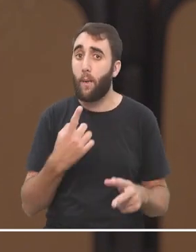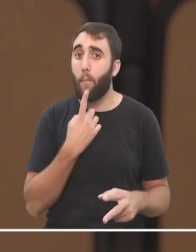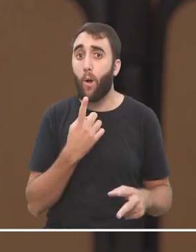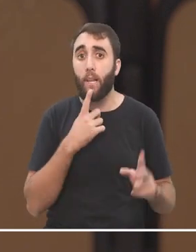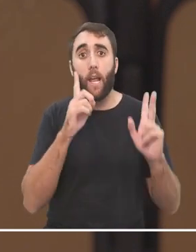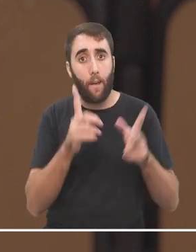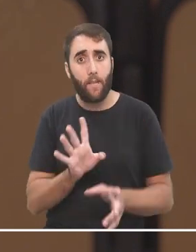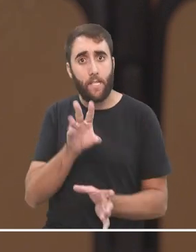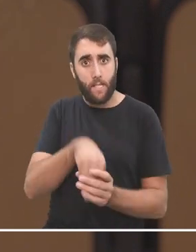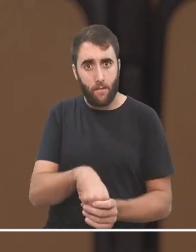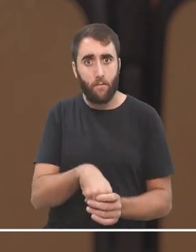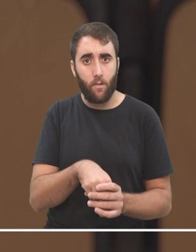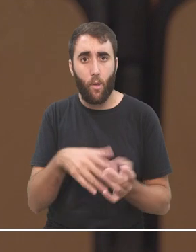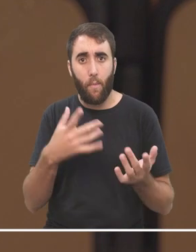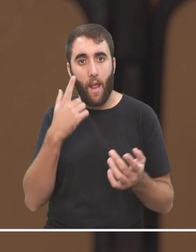ideologías,